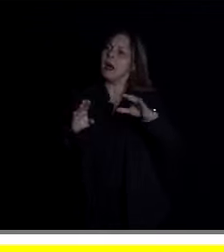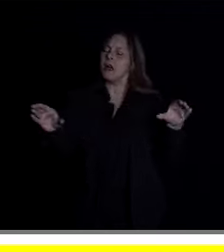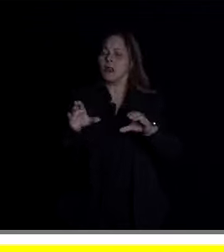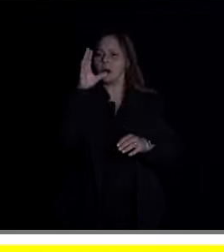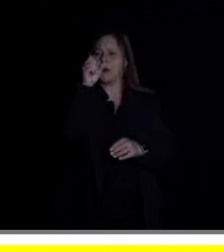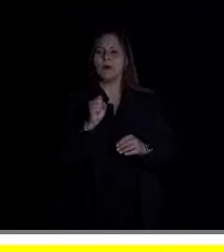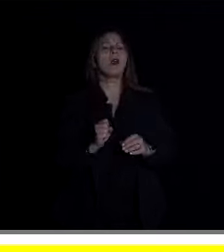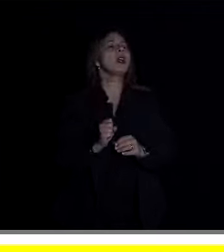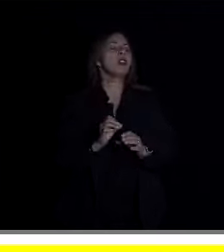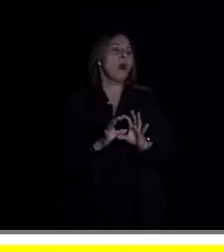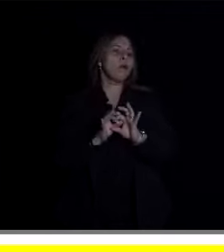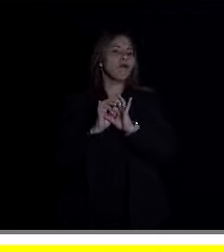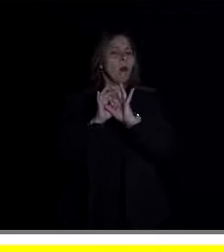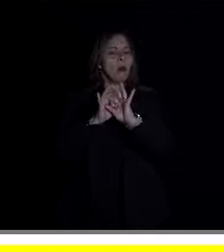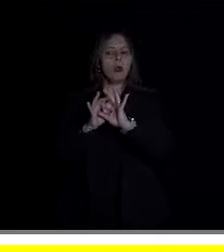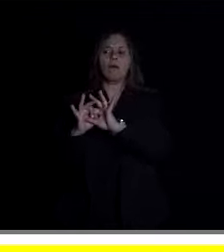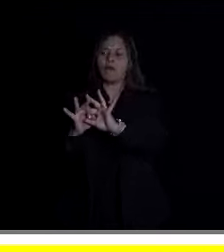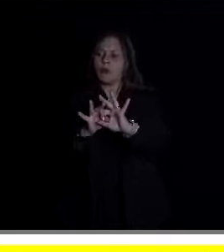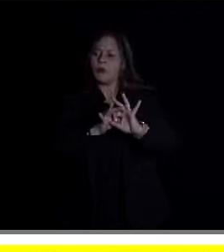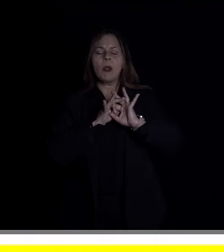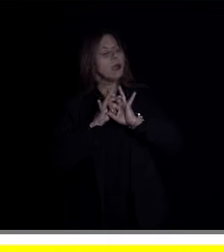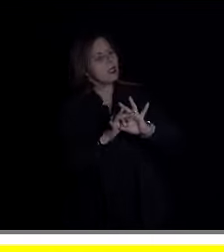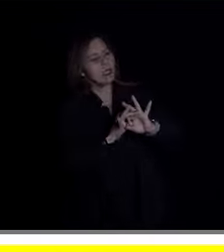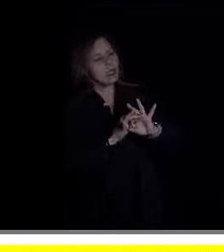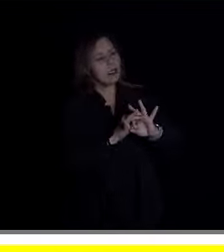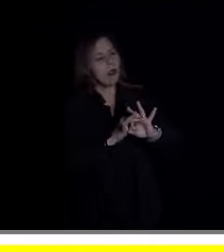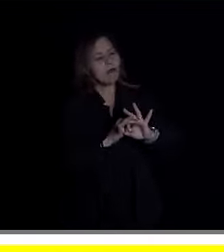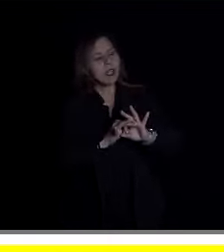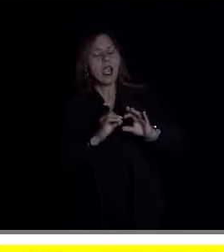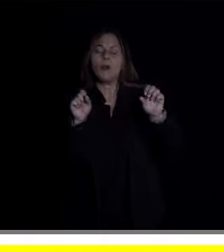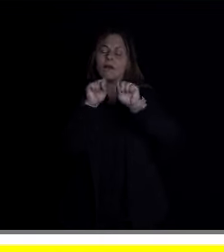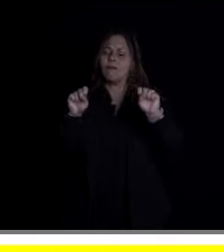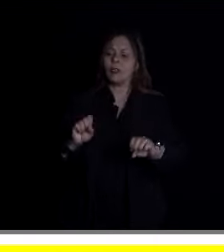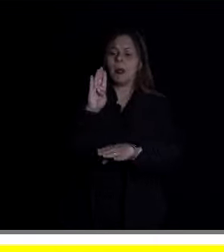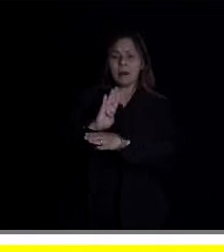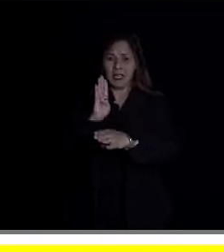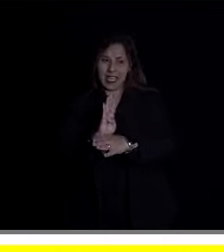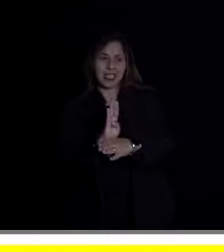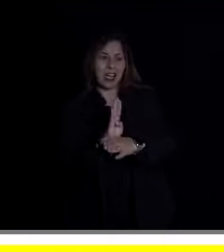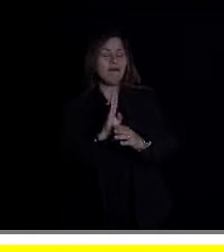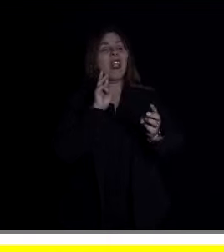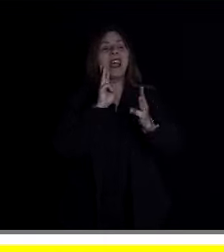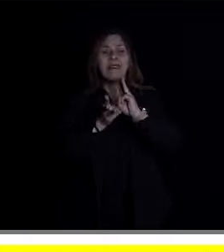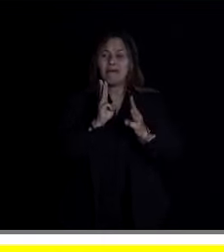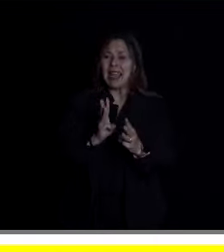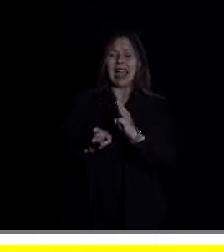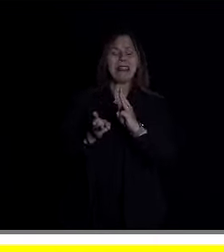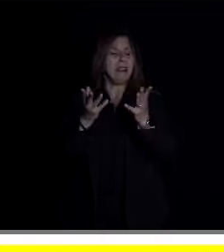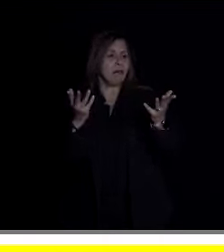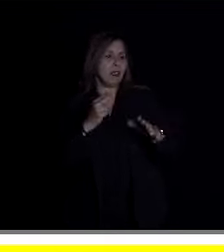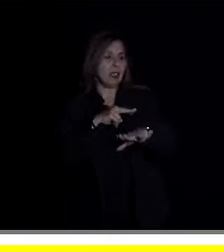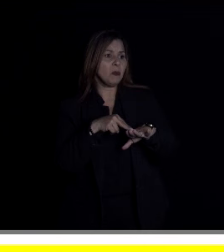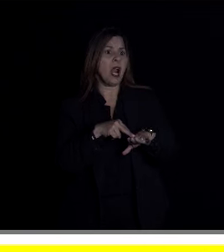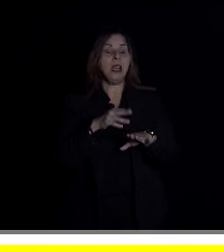gobierno colaborativo y en coordinación con nuestro sistema empresarial. A los desastres naturales, la pandemia y el desastre